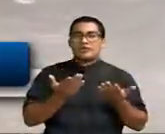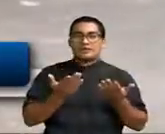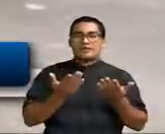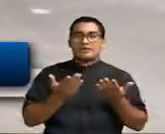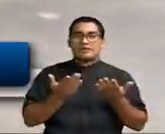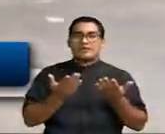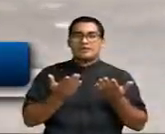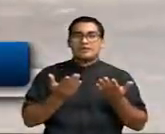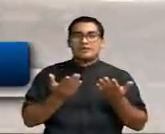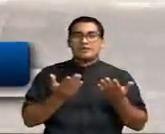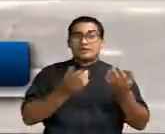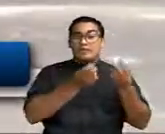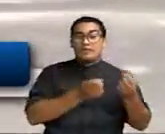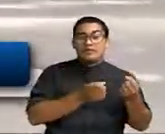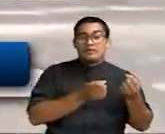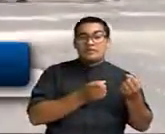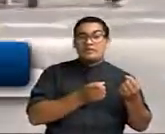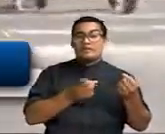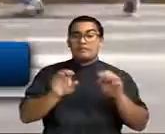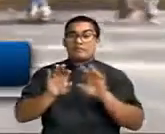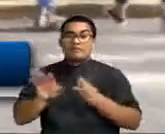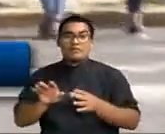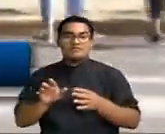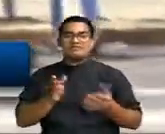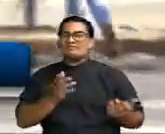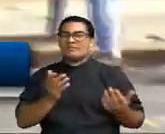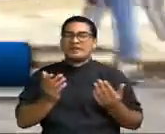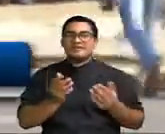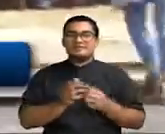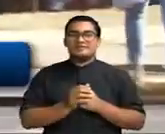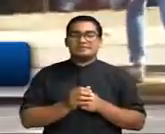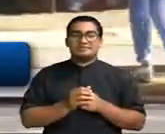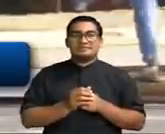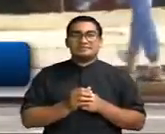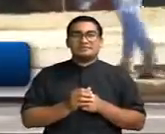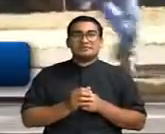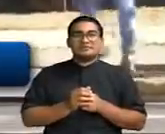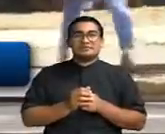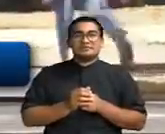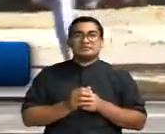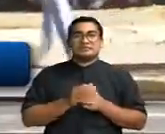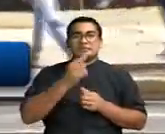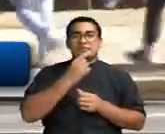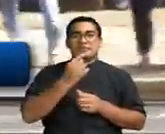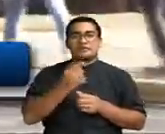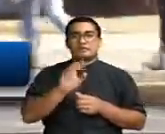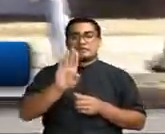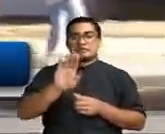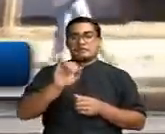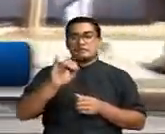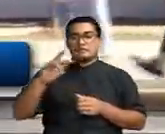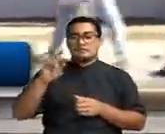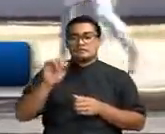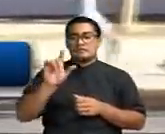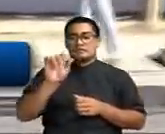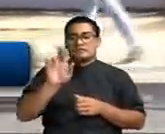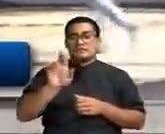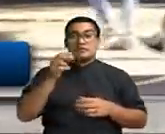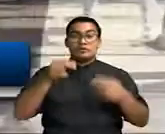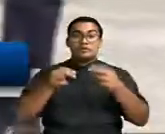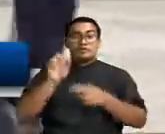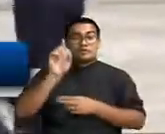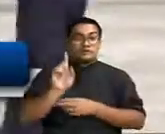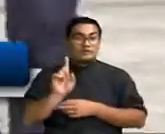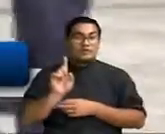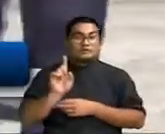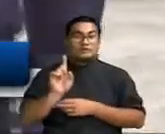un género más o en un sexo más que en el otro? Sí, el trastorno bipolar 1, según los estudios,